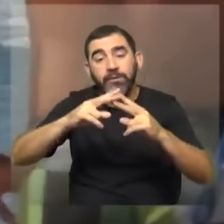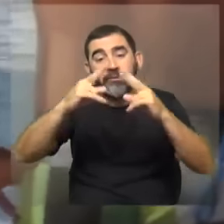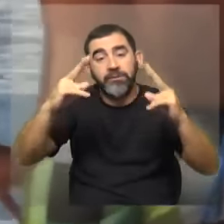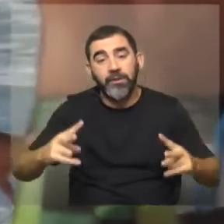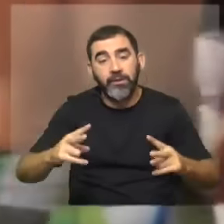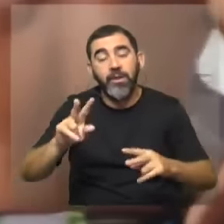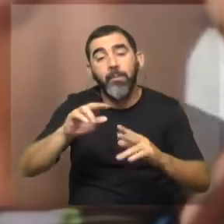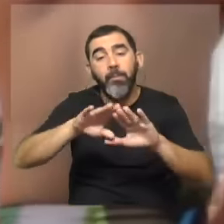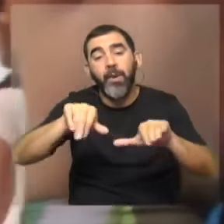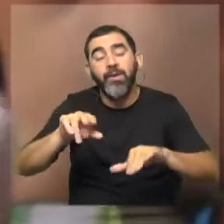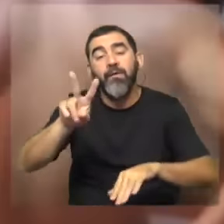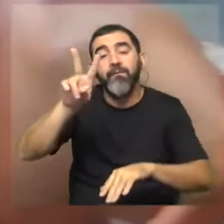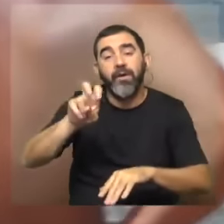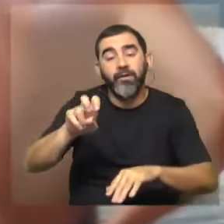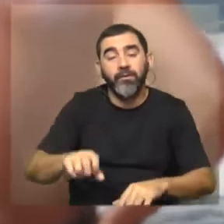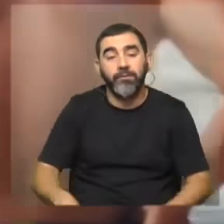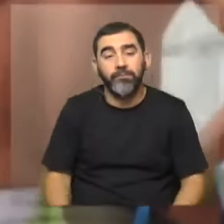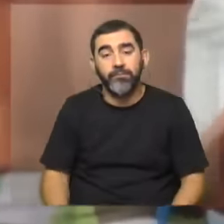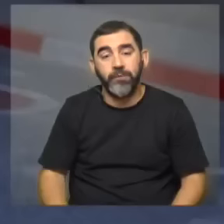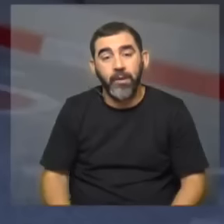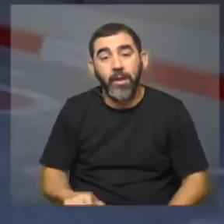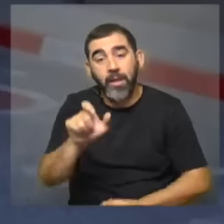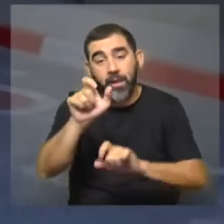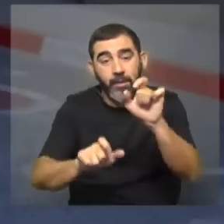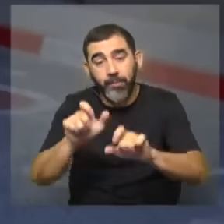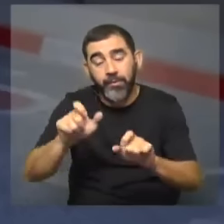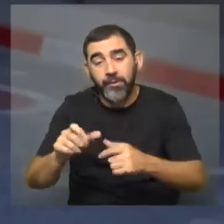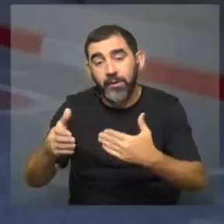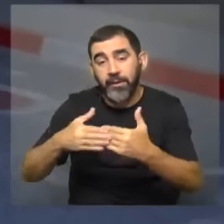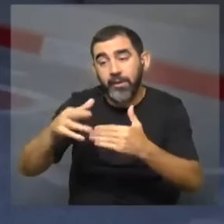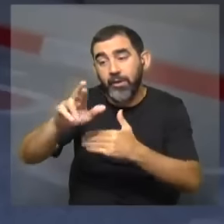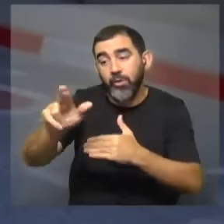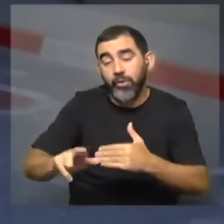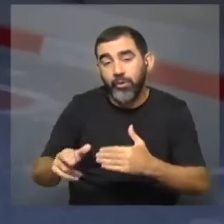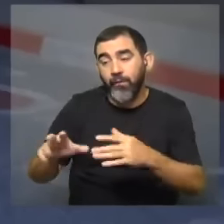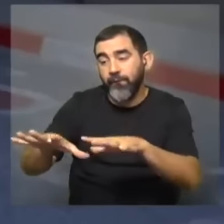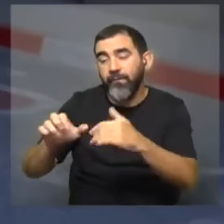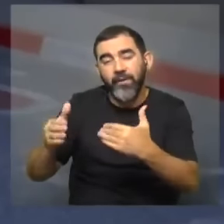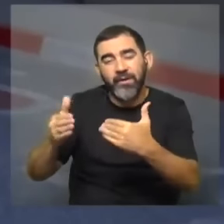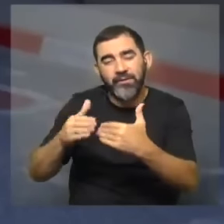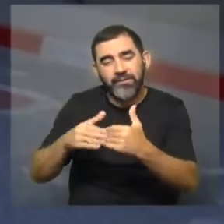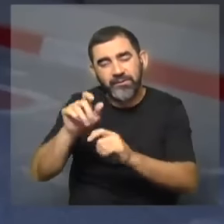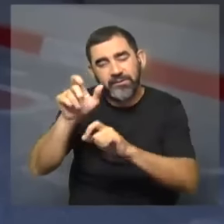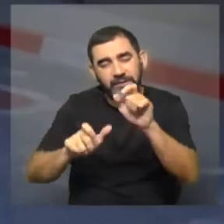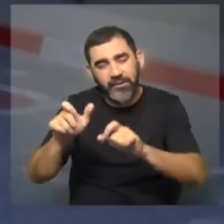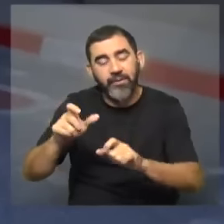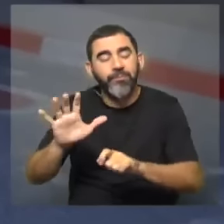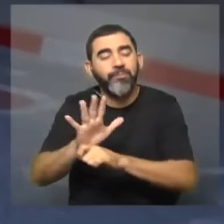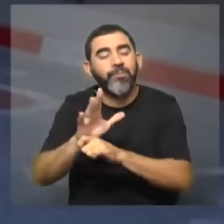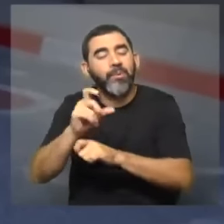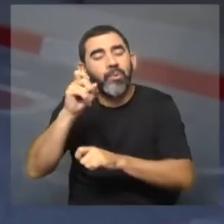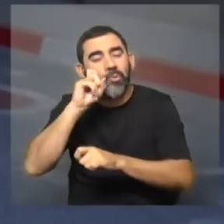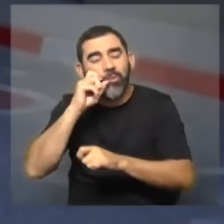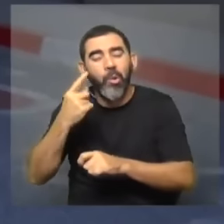playa verde implica Generalmente que la gente que se acerca a los ríos es más gente del lugar es una especie de turismo de gente que está